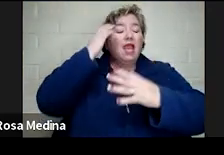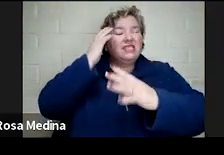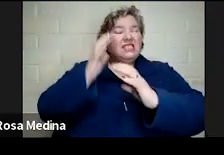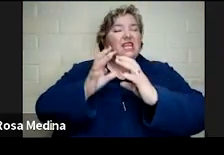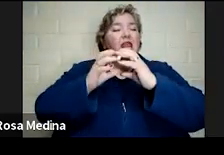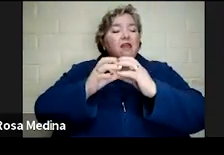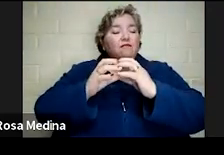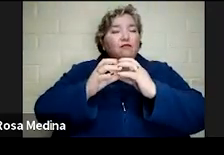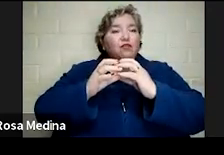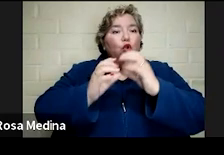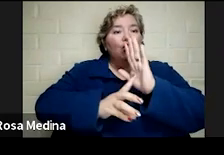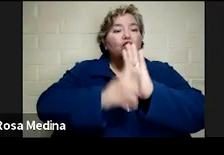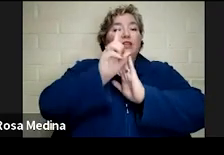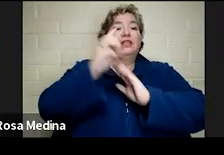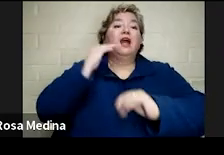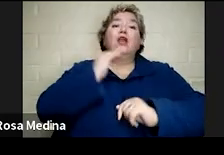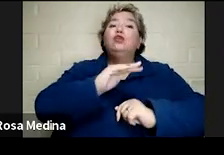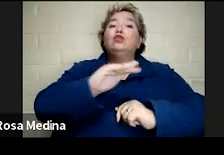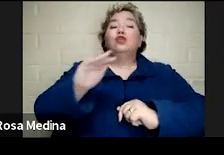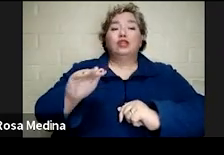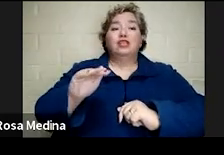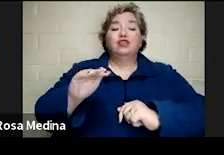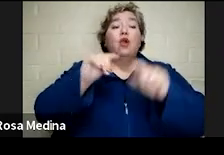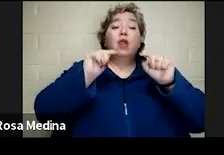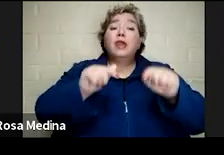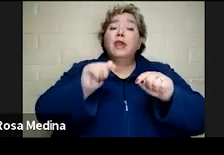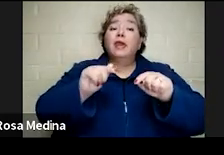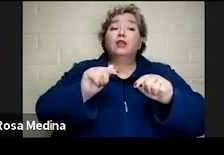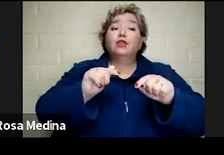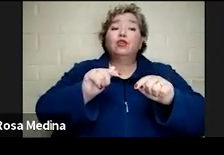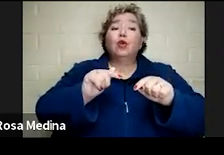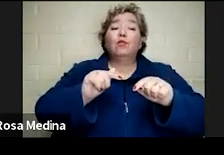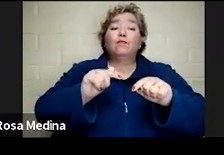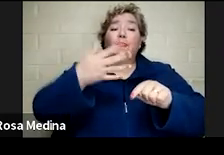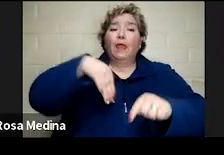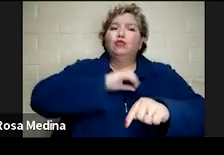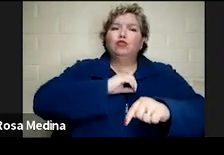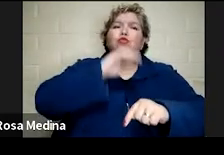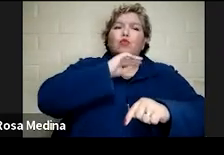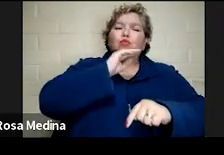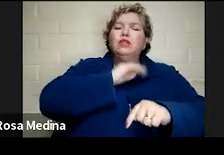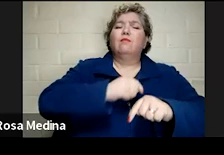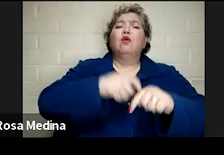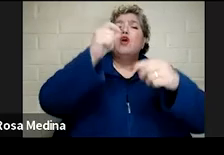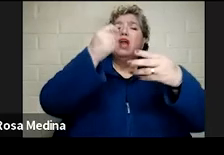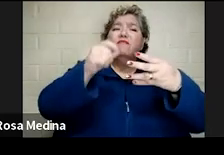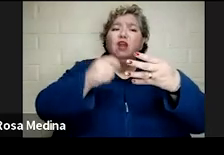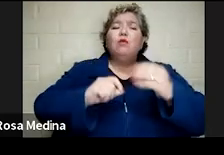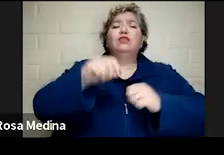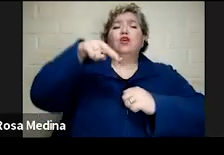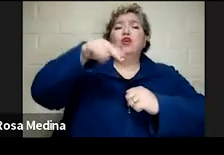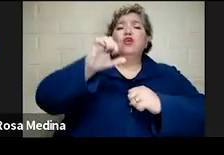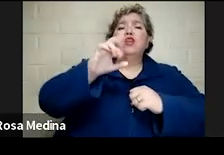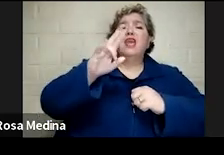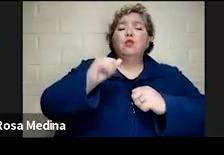del niño. Y para esto usamos mucho la evaluación neuropsicológica, que es la que nos